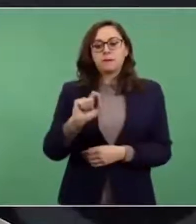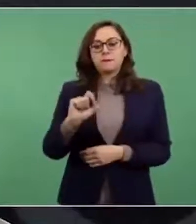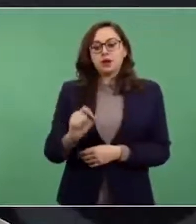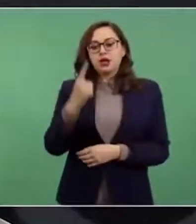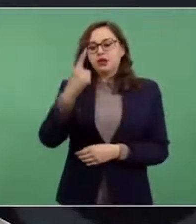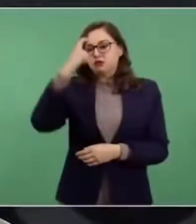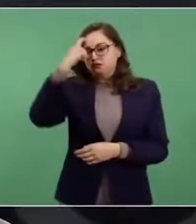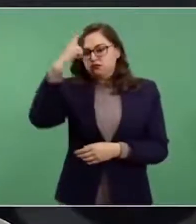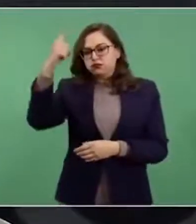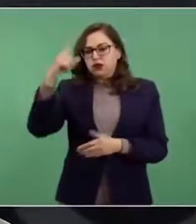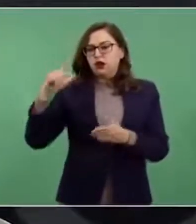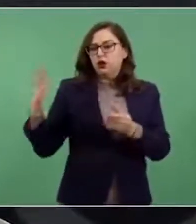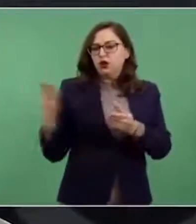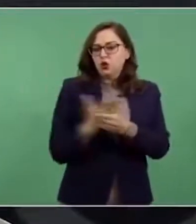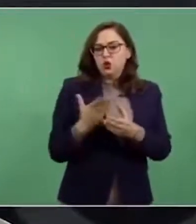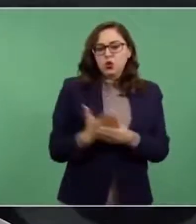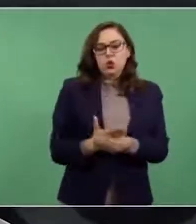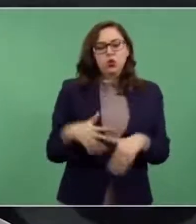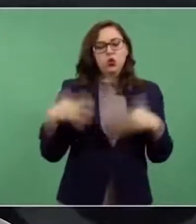excelentes, de lo mejor,